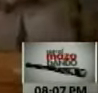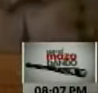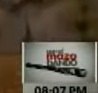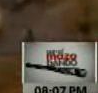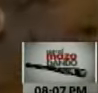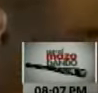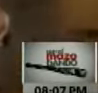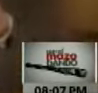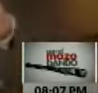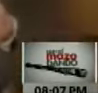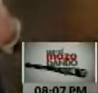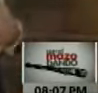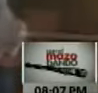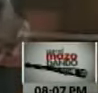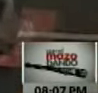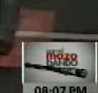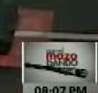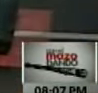dando.